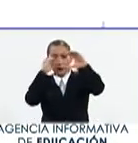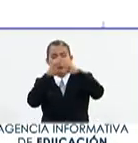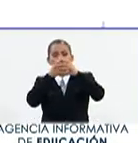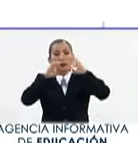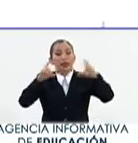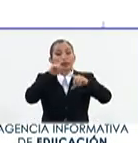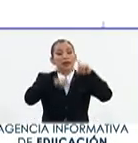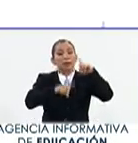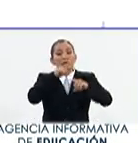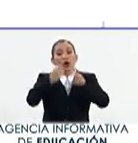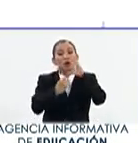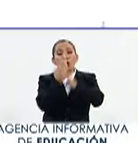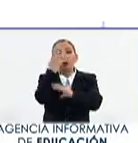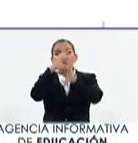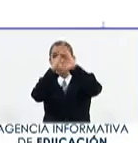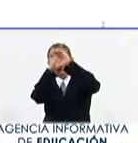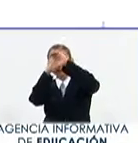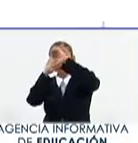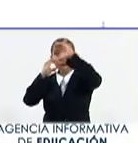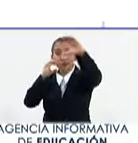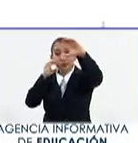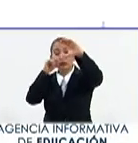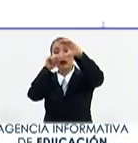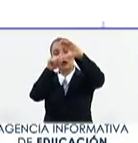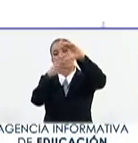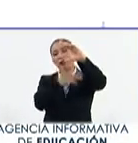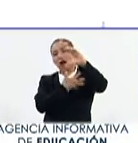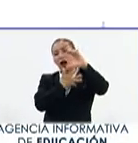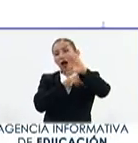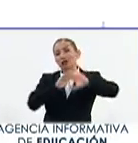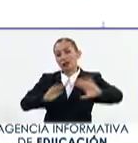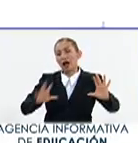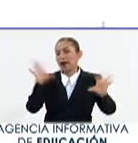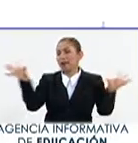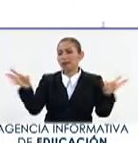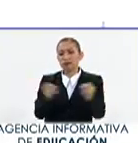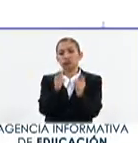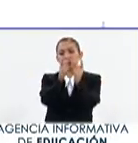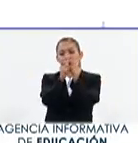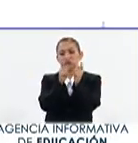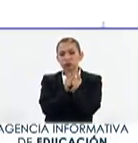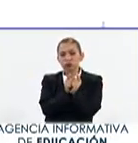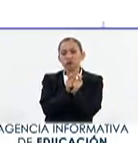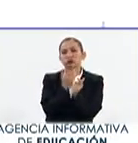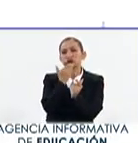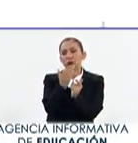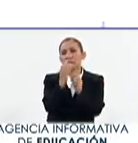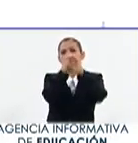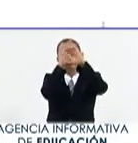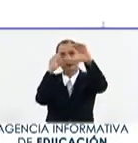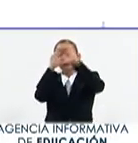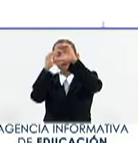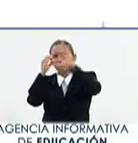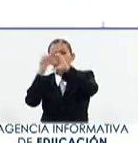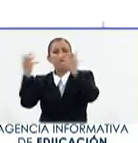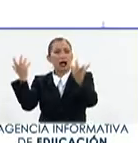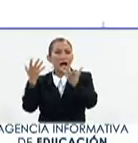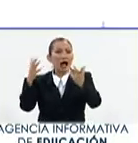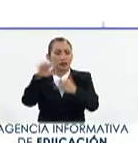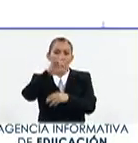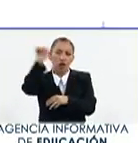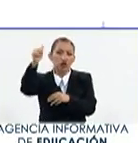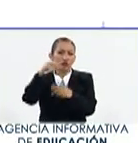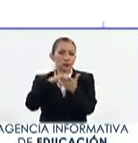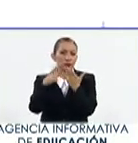en base a nuevos telescopios, y pues tenemos ya ahorita toda una flotilla de telescopios que están haciendo